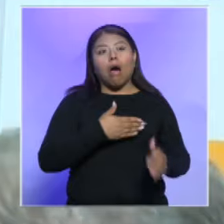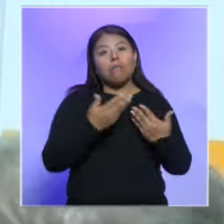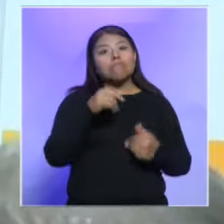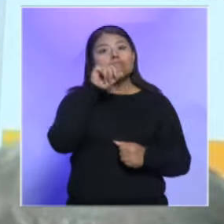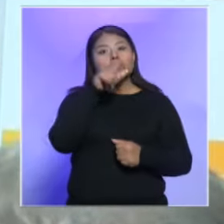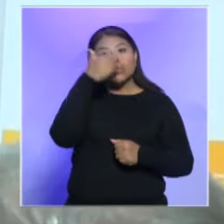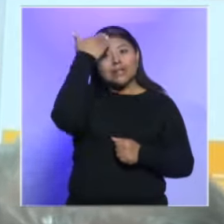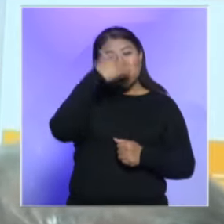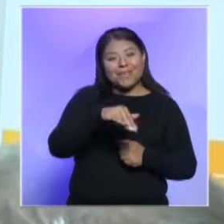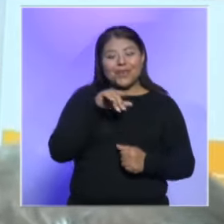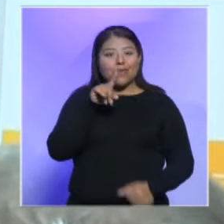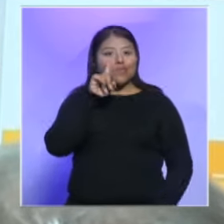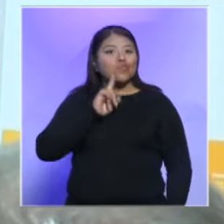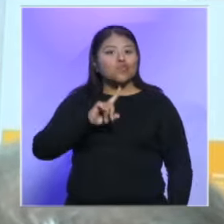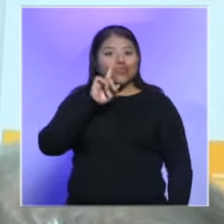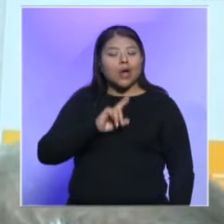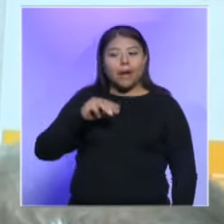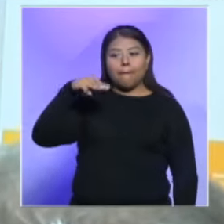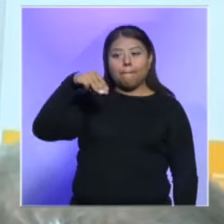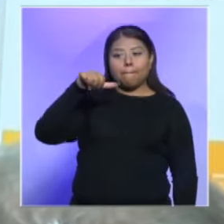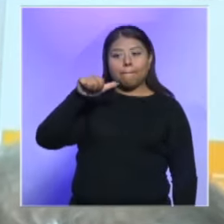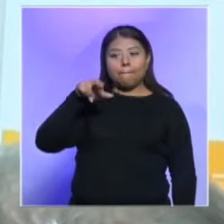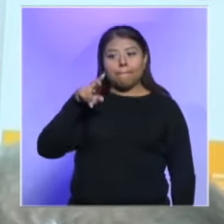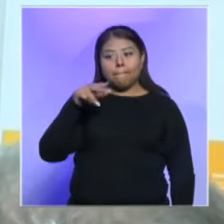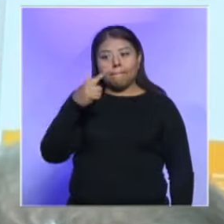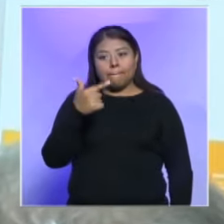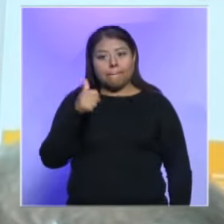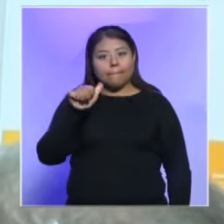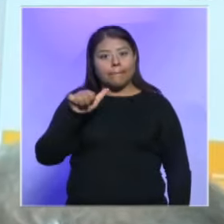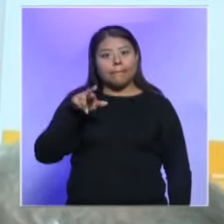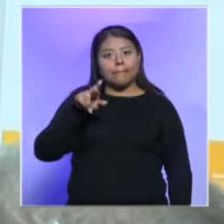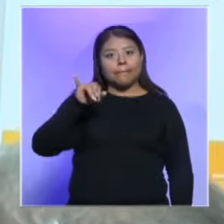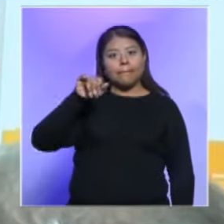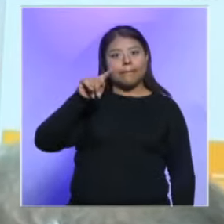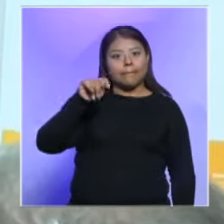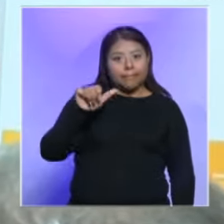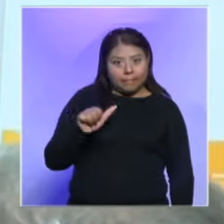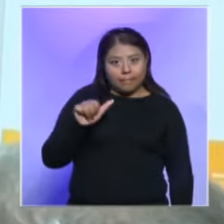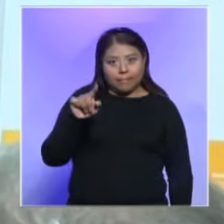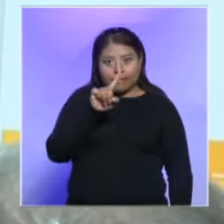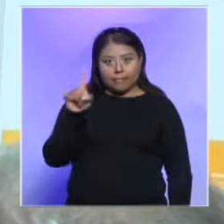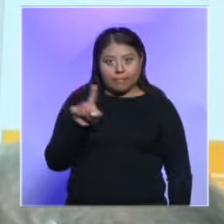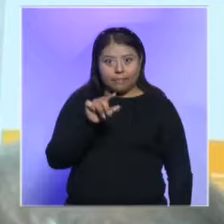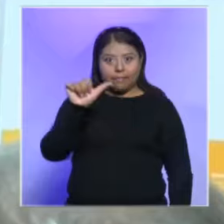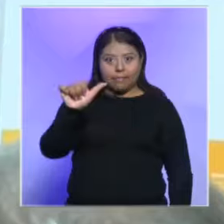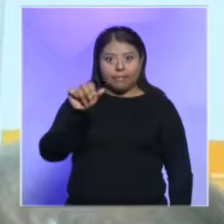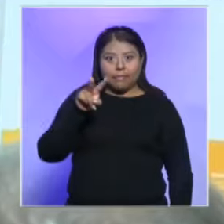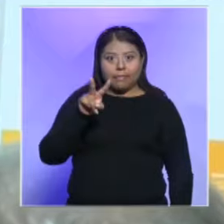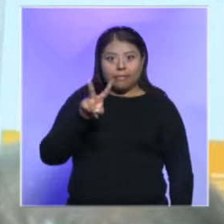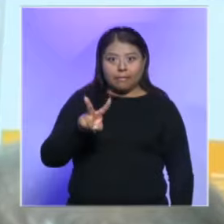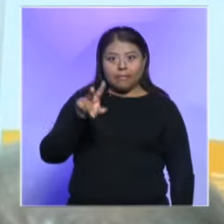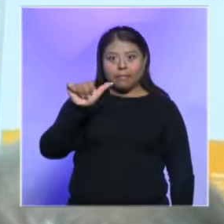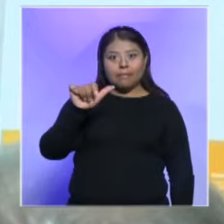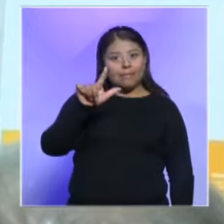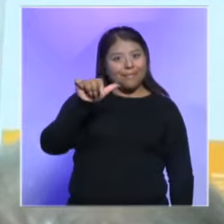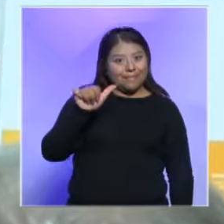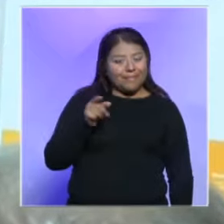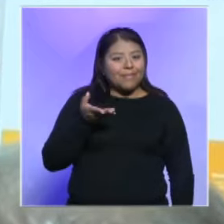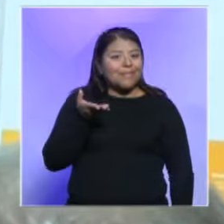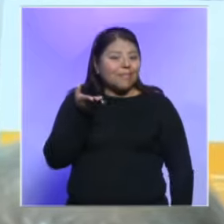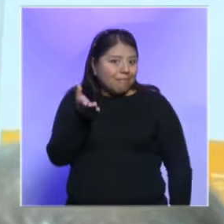Zavala que impugnó seguramente aquí algunos, seguramente el magistrado de la Mata nos